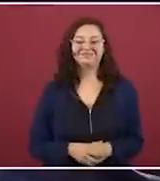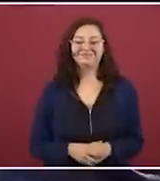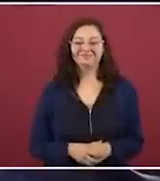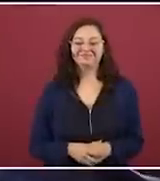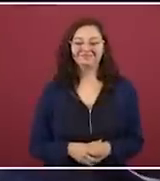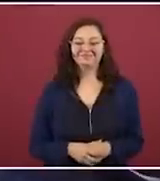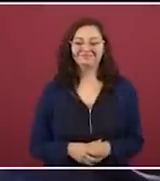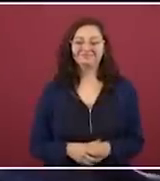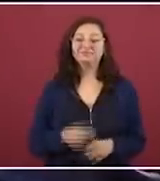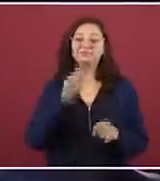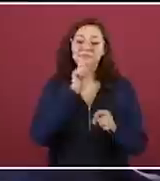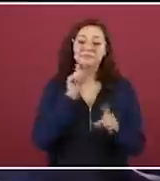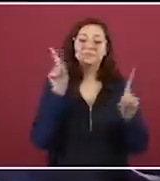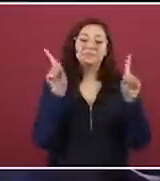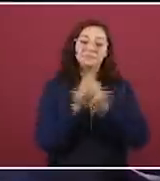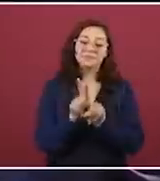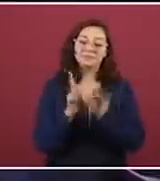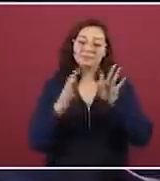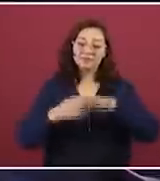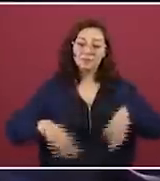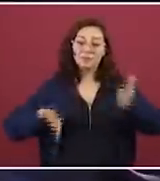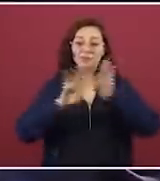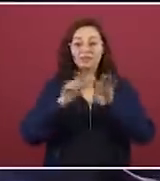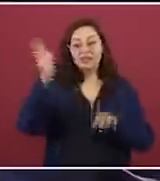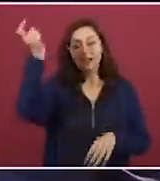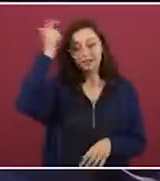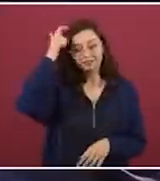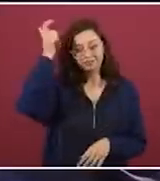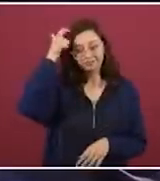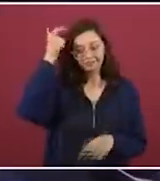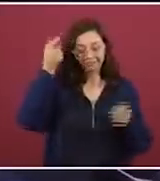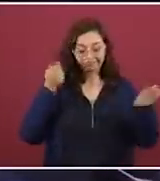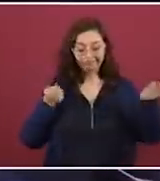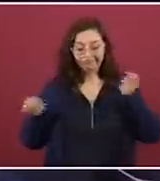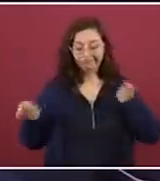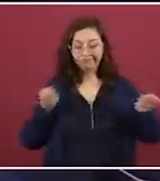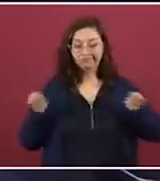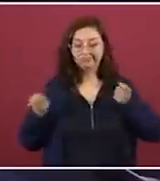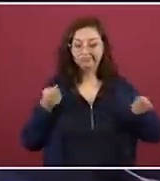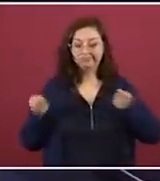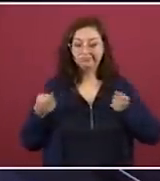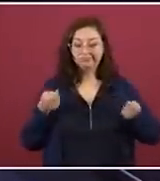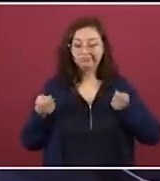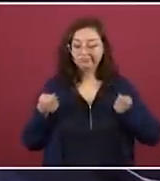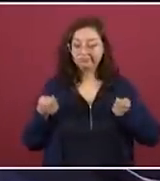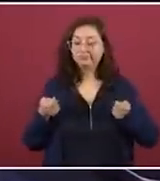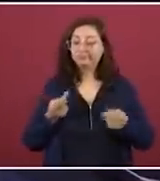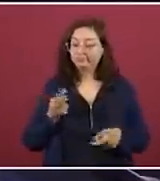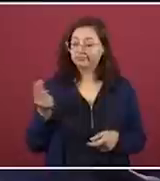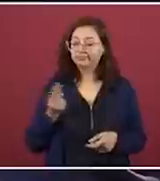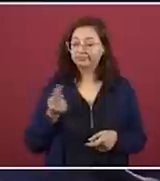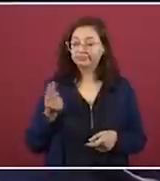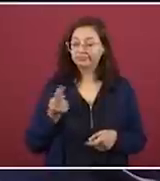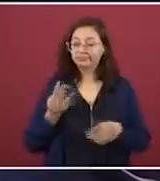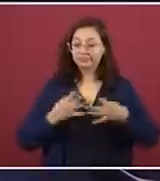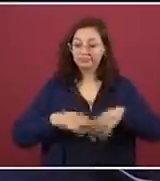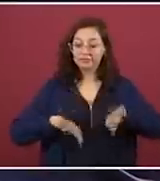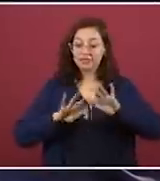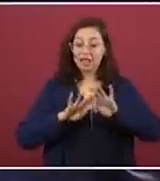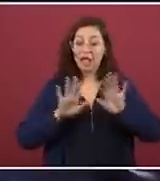Y también es importante la cabeza, no perder la cabeza, aunque se tenga el